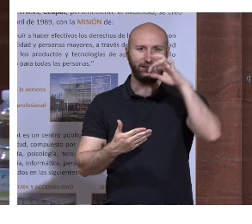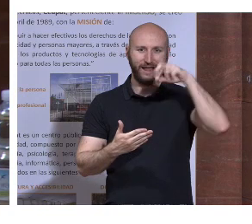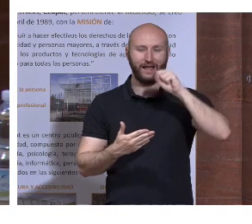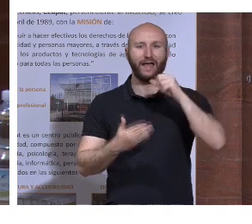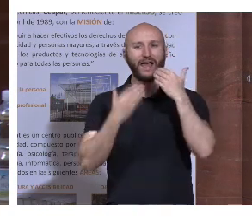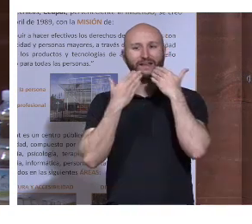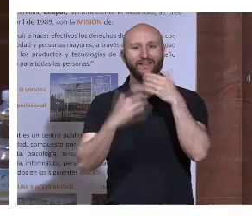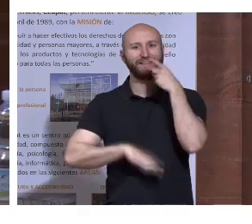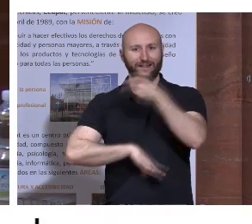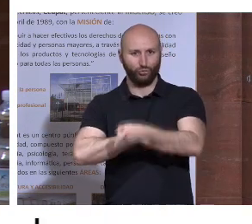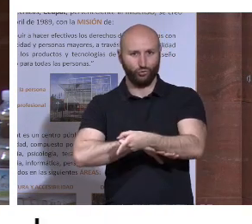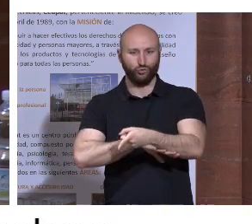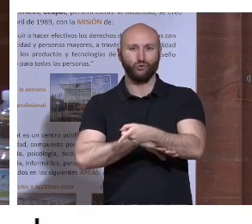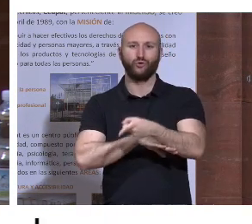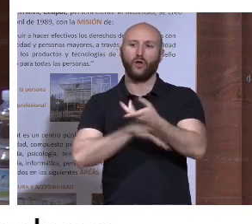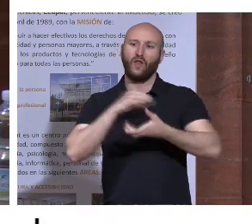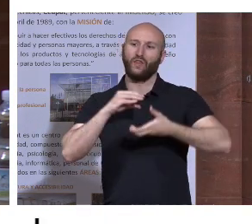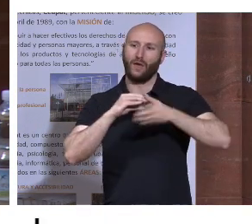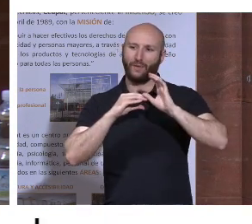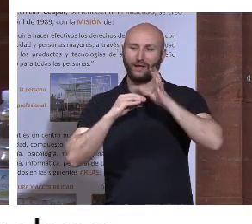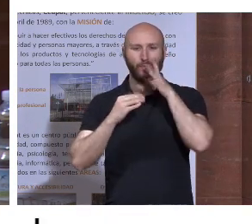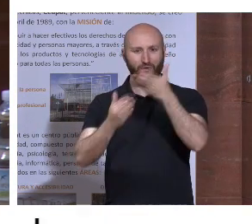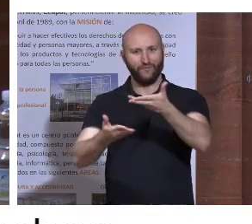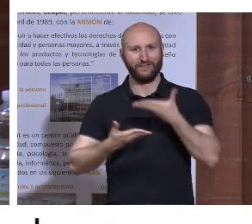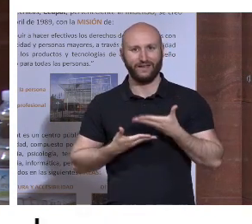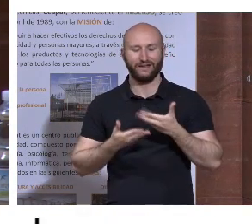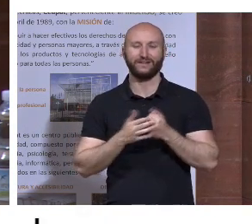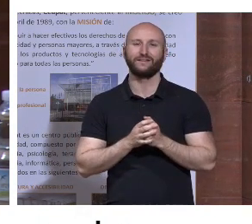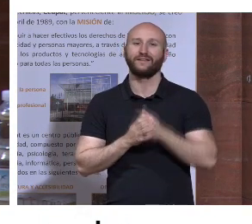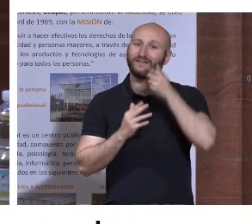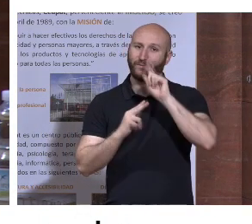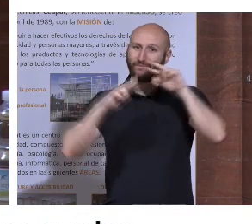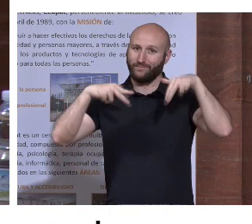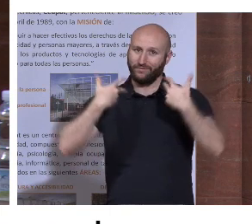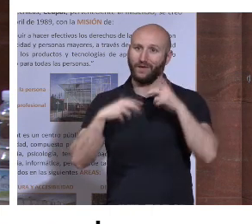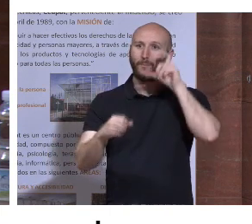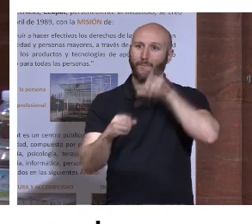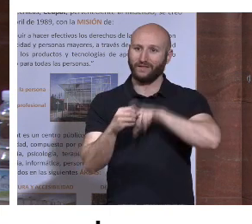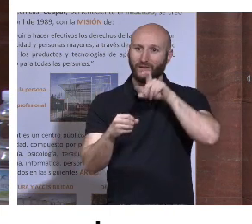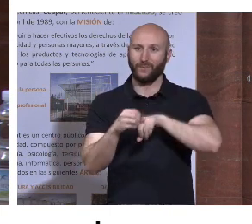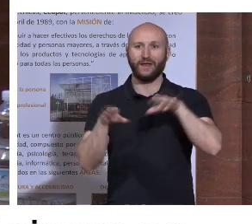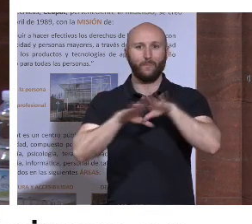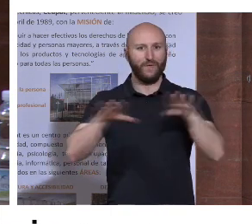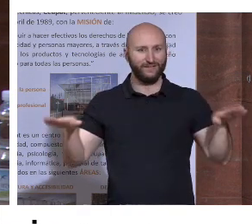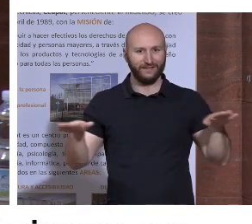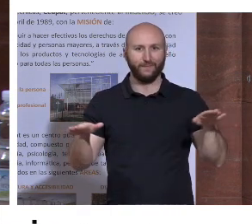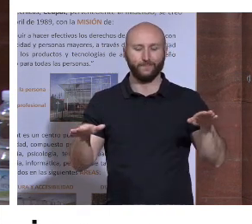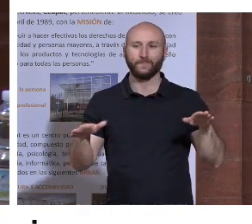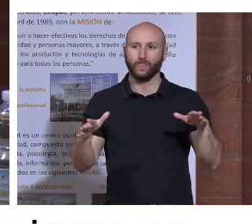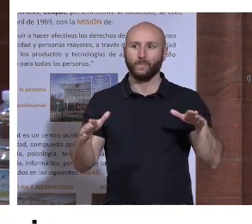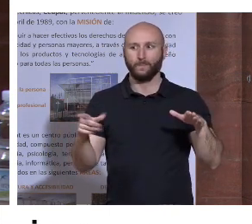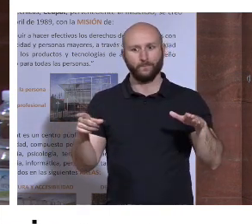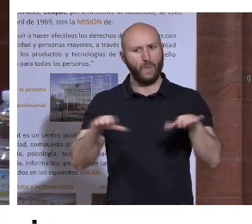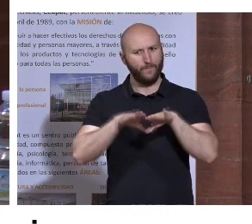gracias al director del CEAPAD por esta invitación y por permitirme participar en esta mesa, que tiene además un